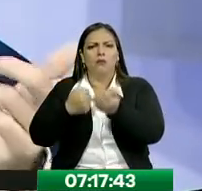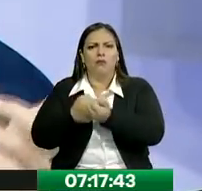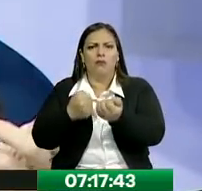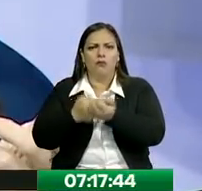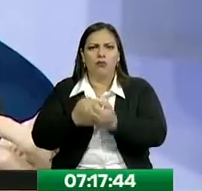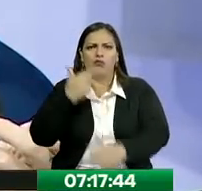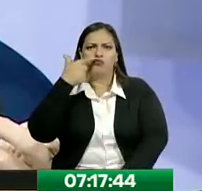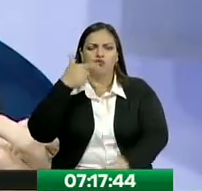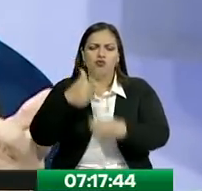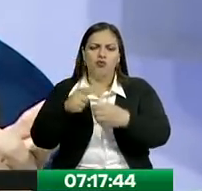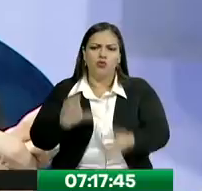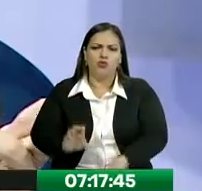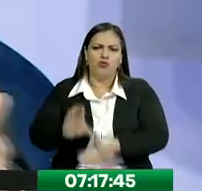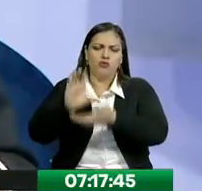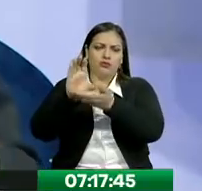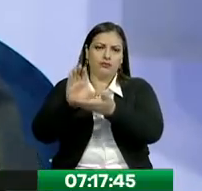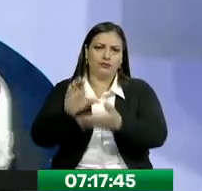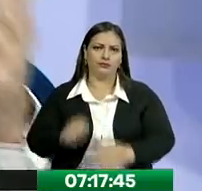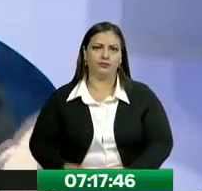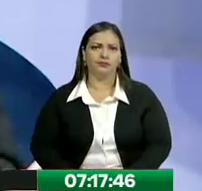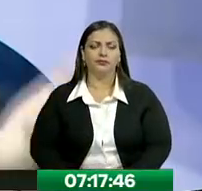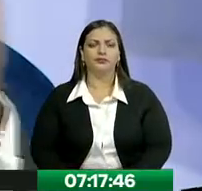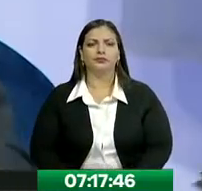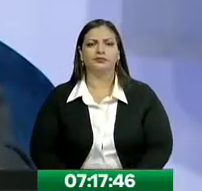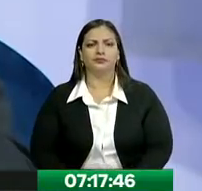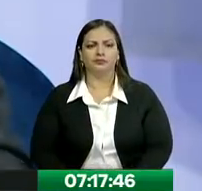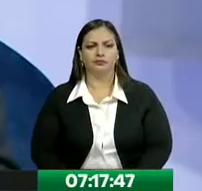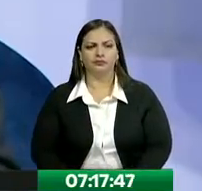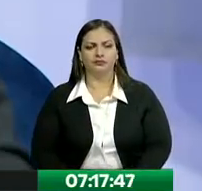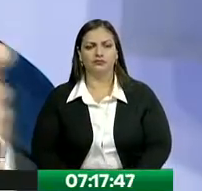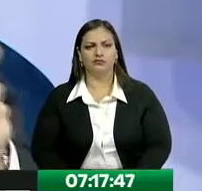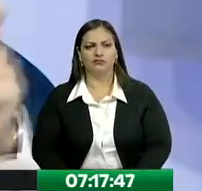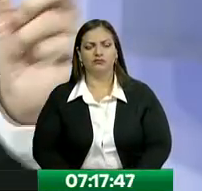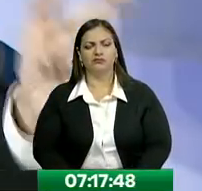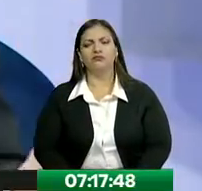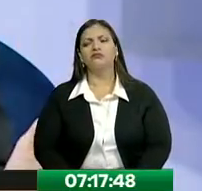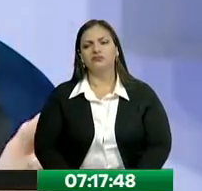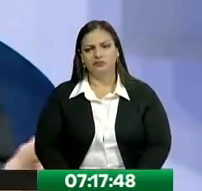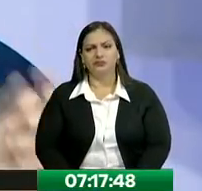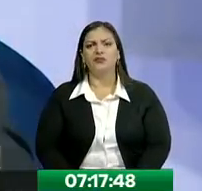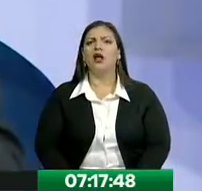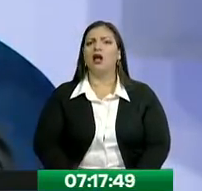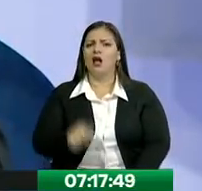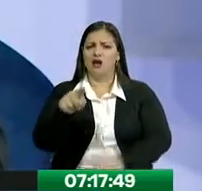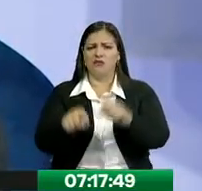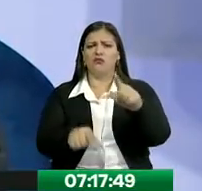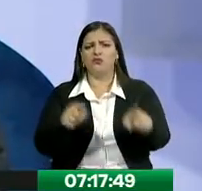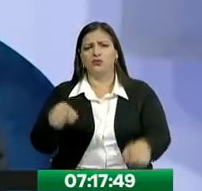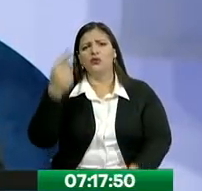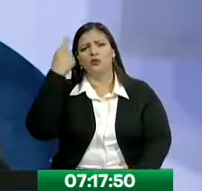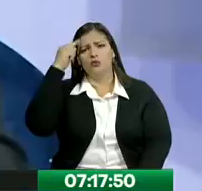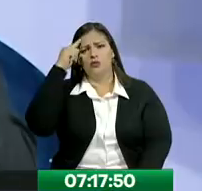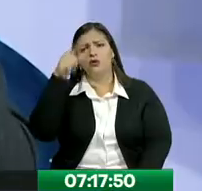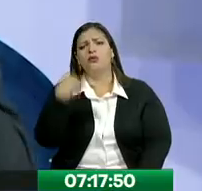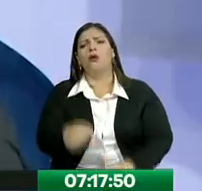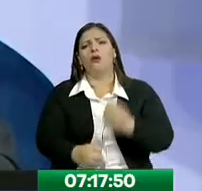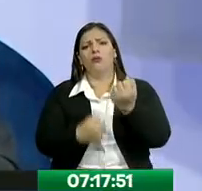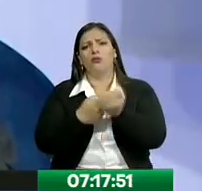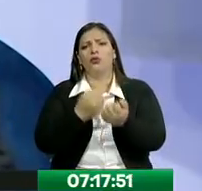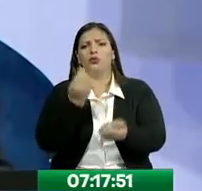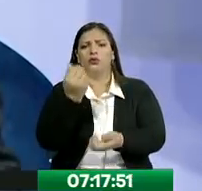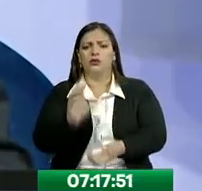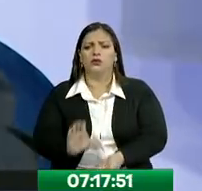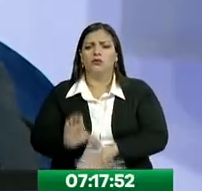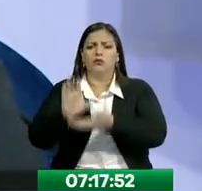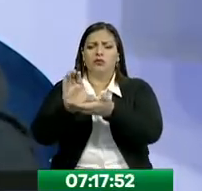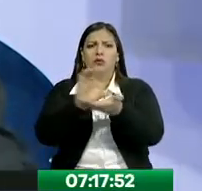en exportaciones al país. Entonces, cuando hablamos de sectores productivos que reciben ciertos subsidios, hay que tener muchísimo cuidado. El trabajo tiene que ser